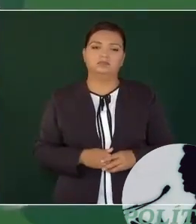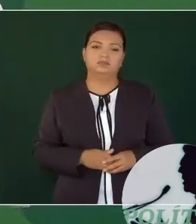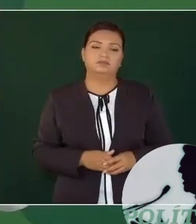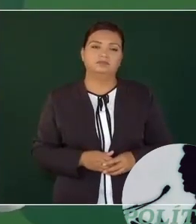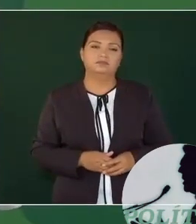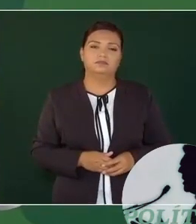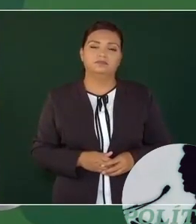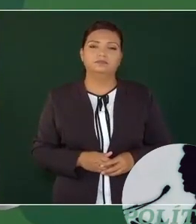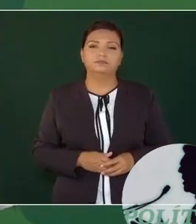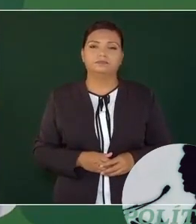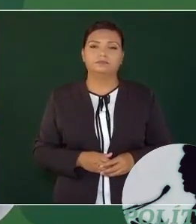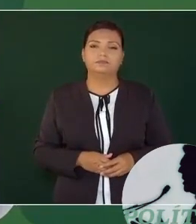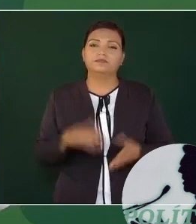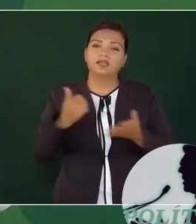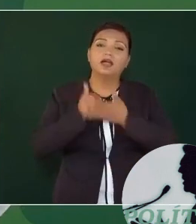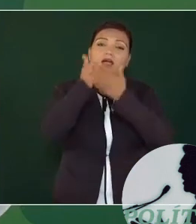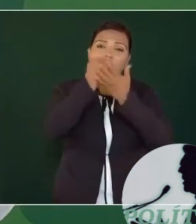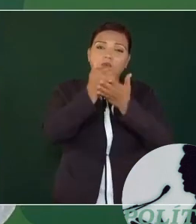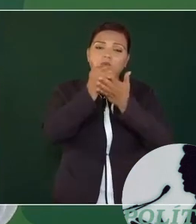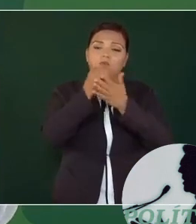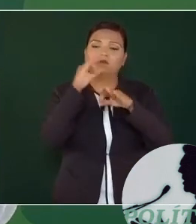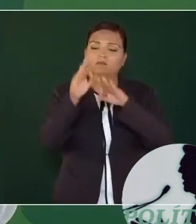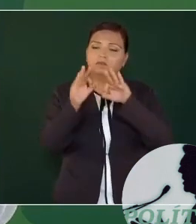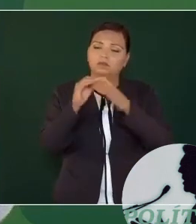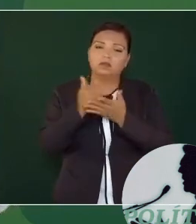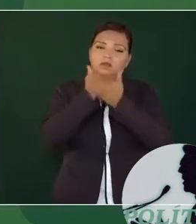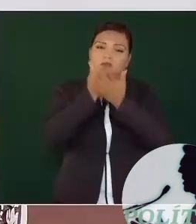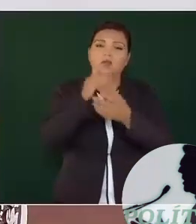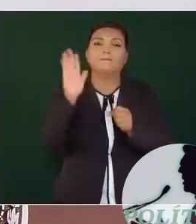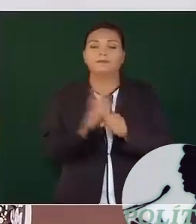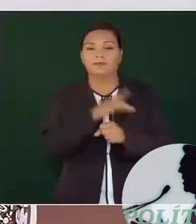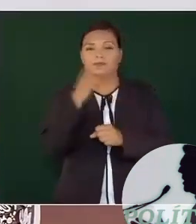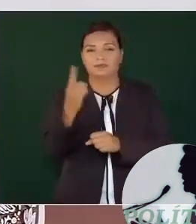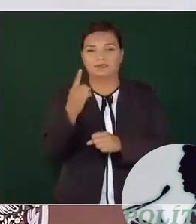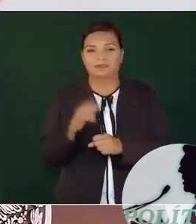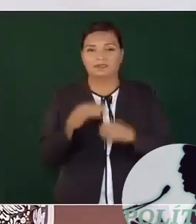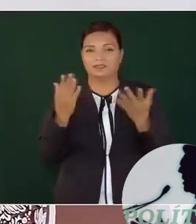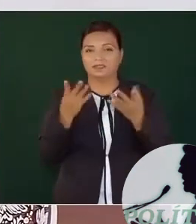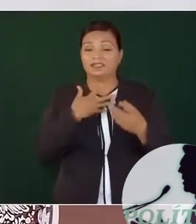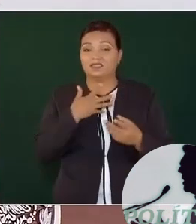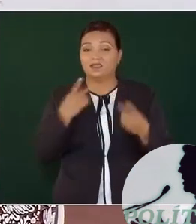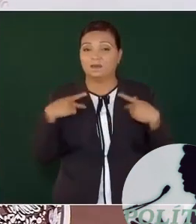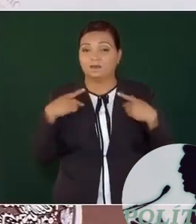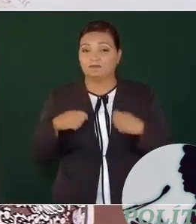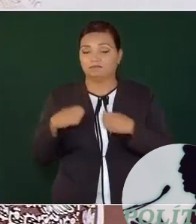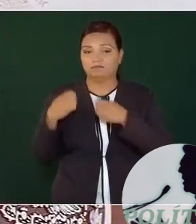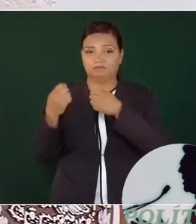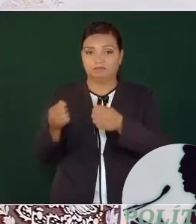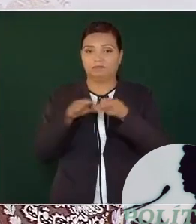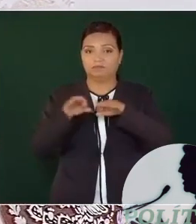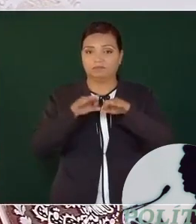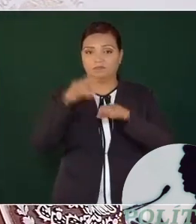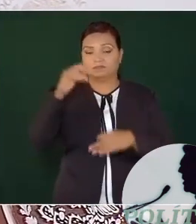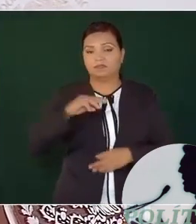Que ayuden, que contribuyan, porque lo que van a recibir los